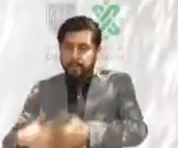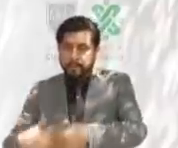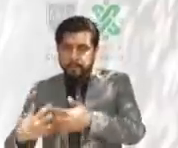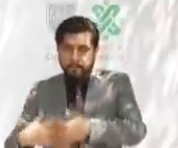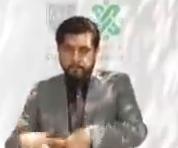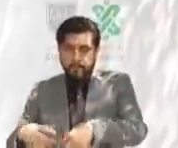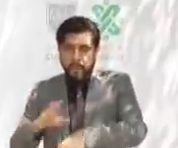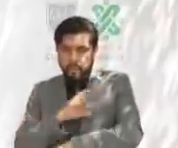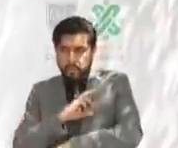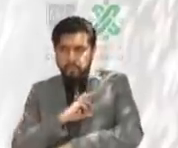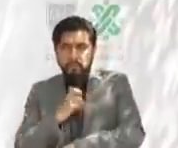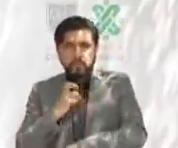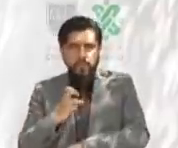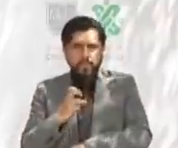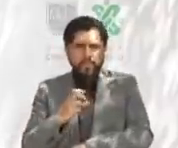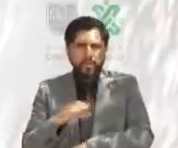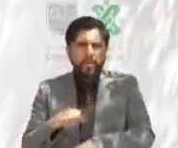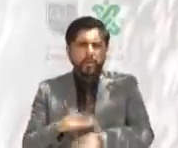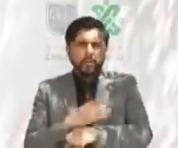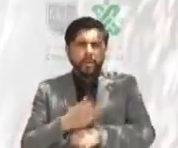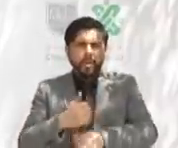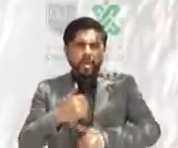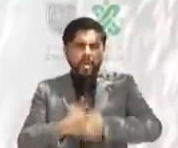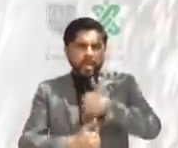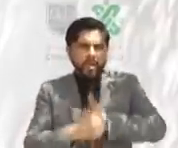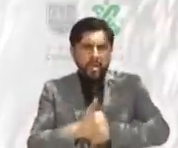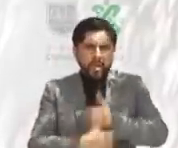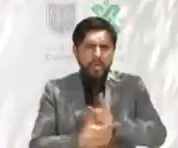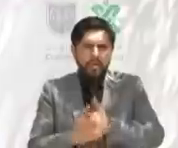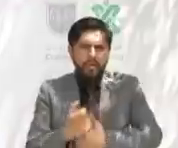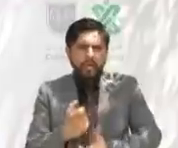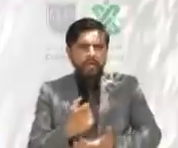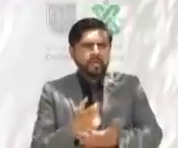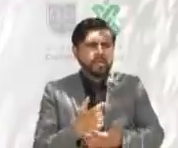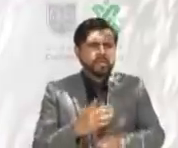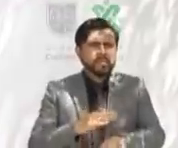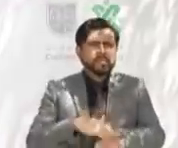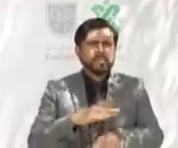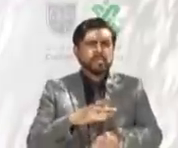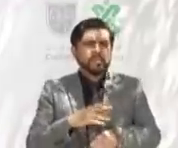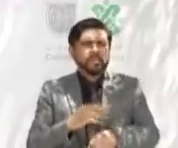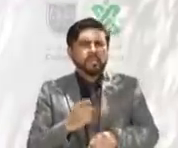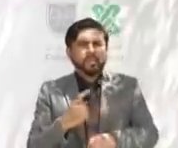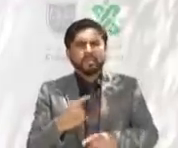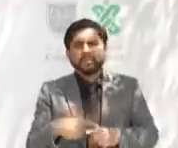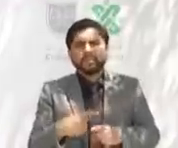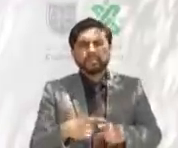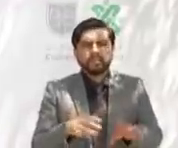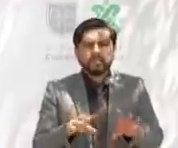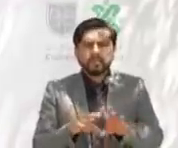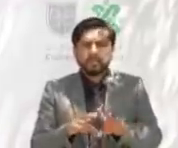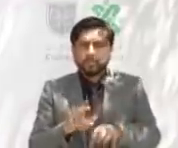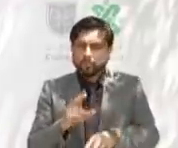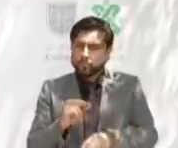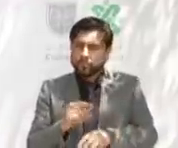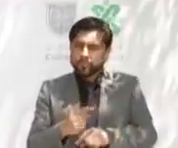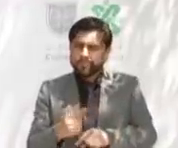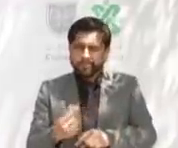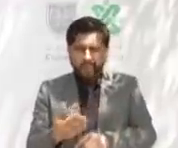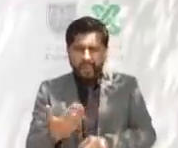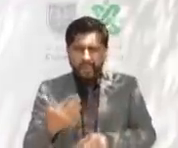acabar la llamada competencia por el peso, de tal manera que se está buscando el